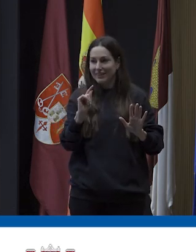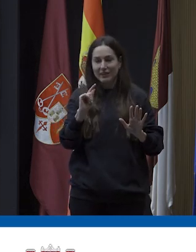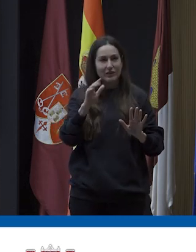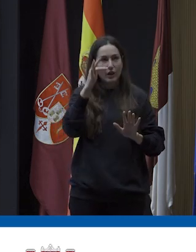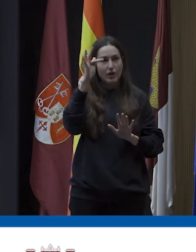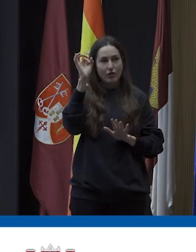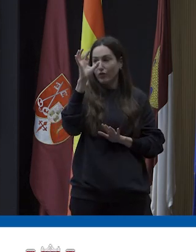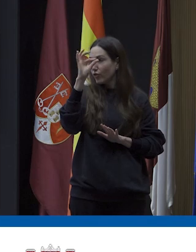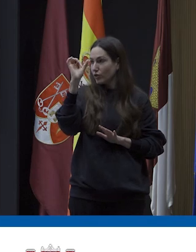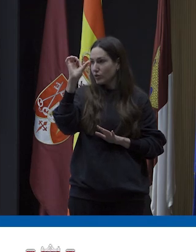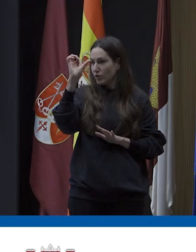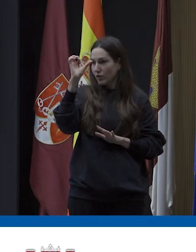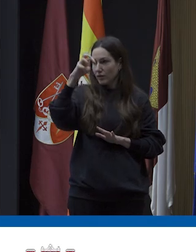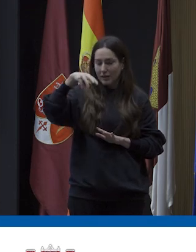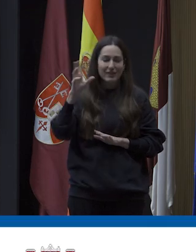Forsman,